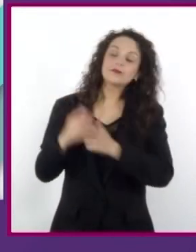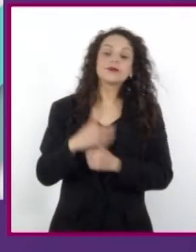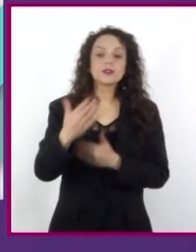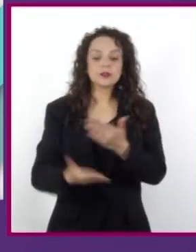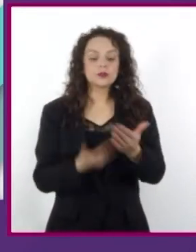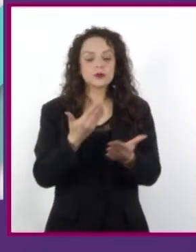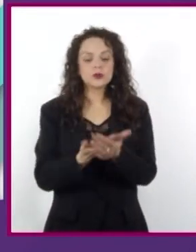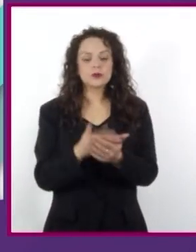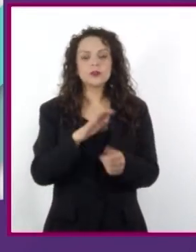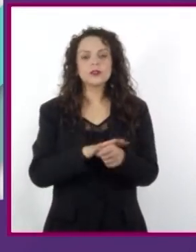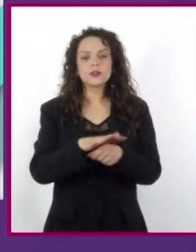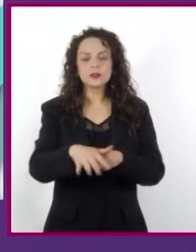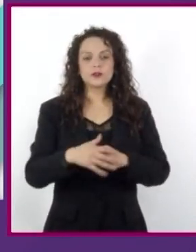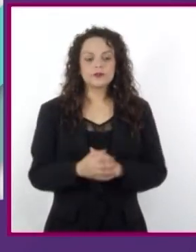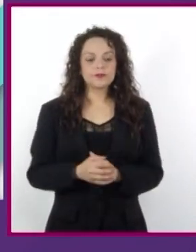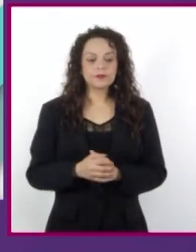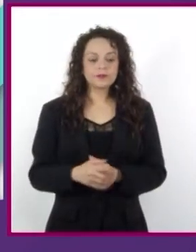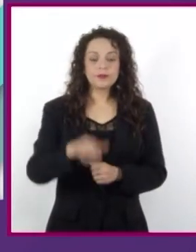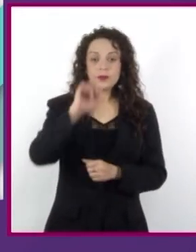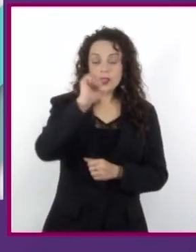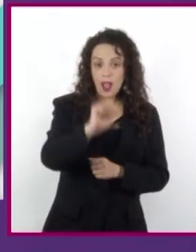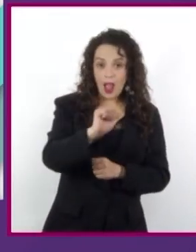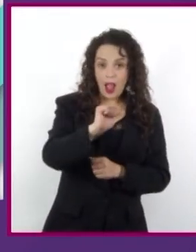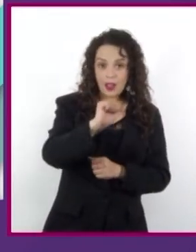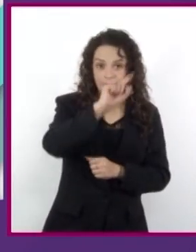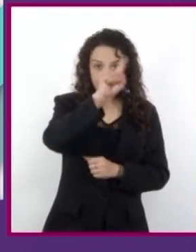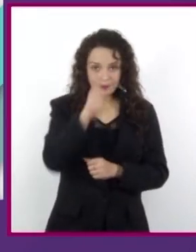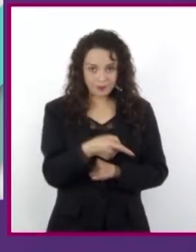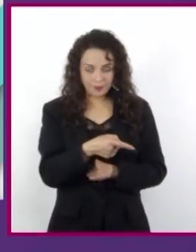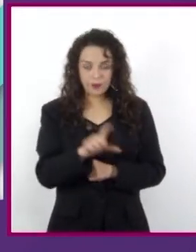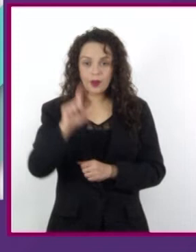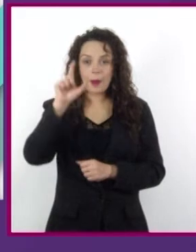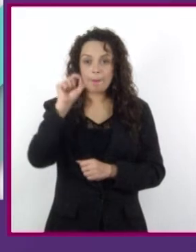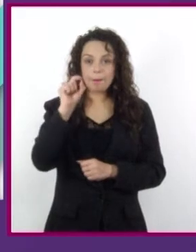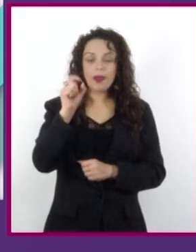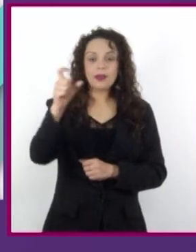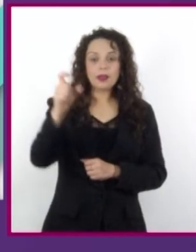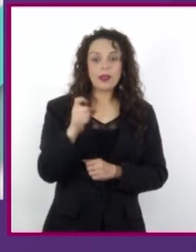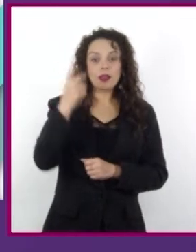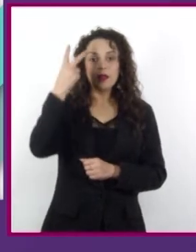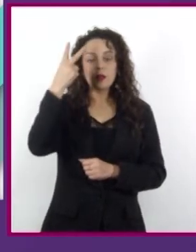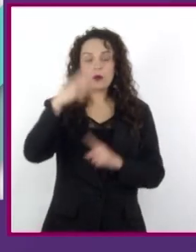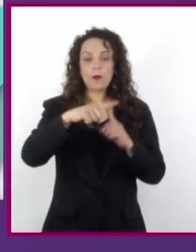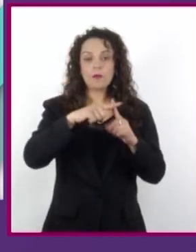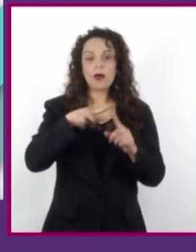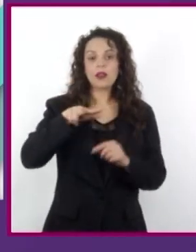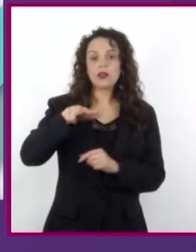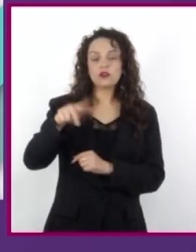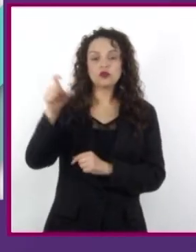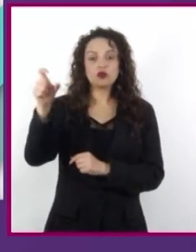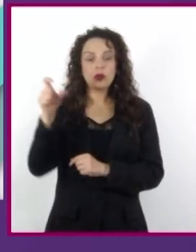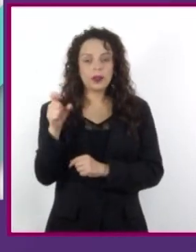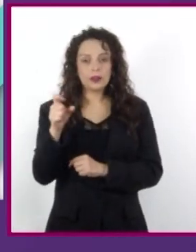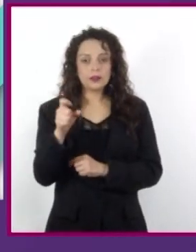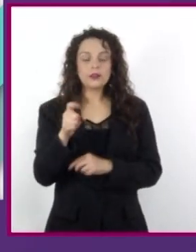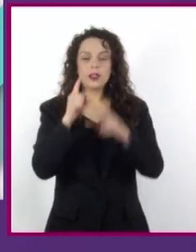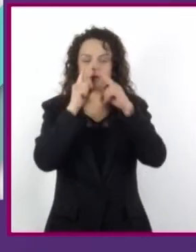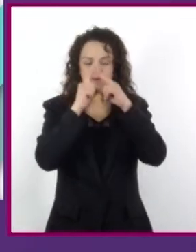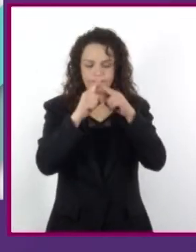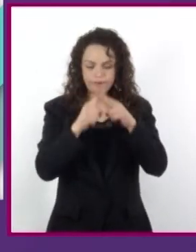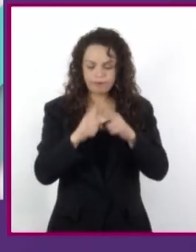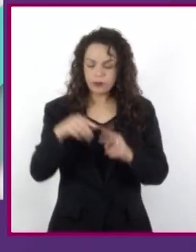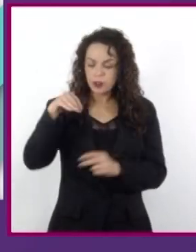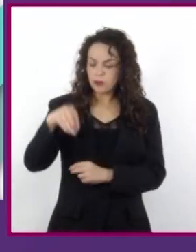es, inciso A, 20x al cuadrado más 18x. Si calculamos el máximo